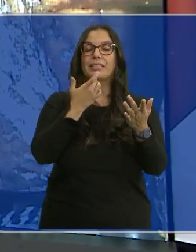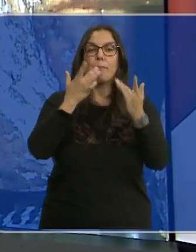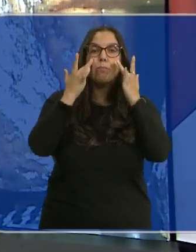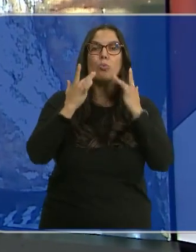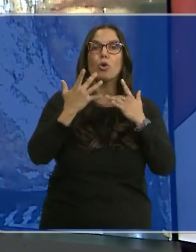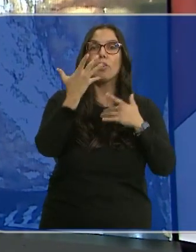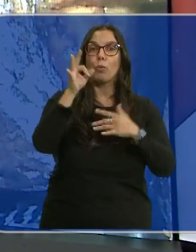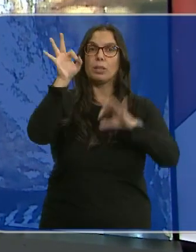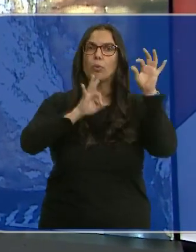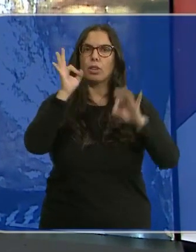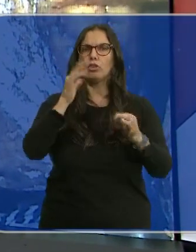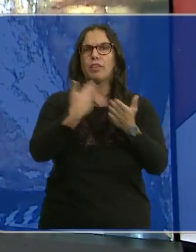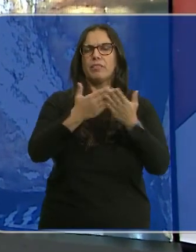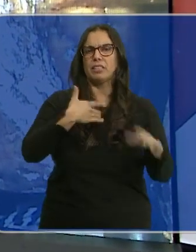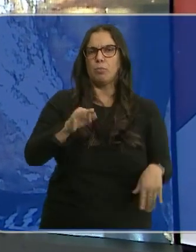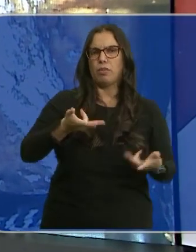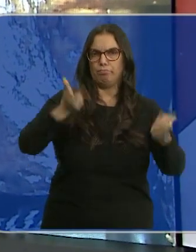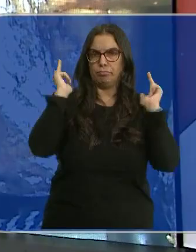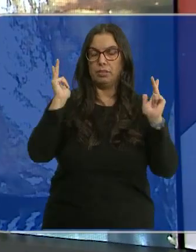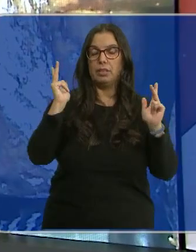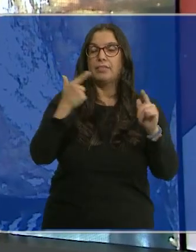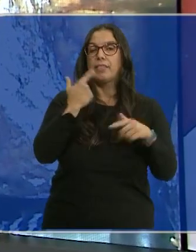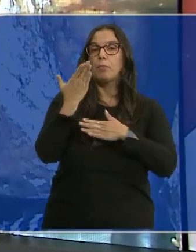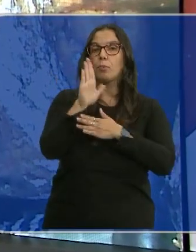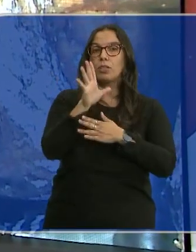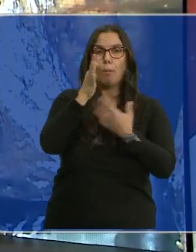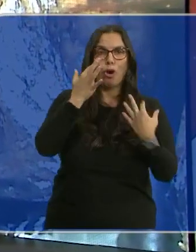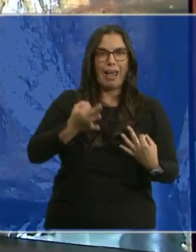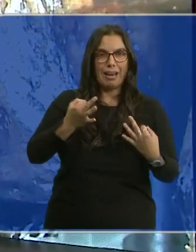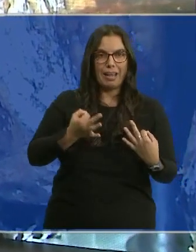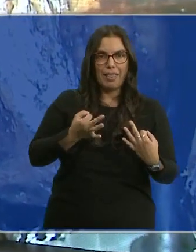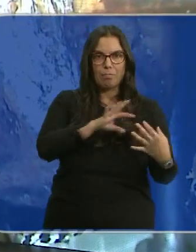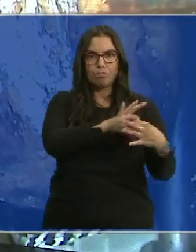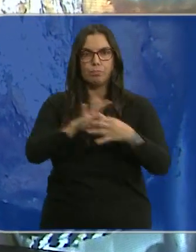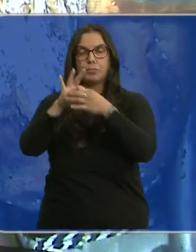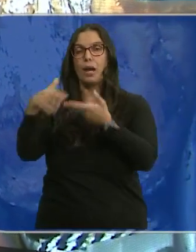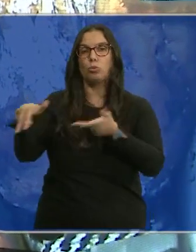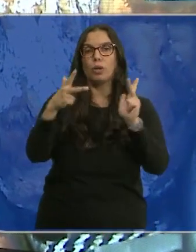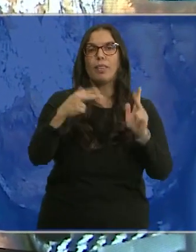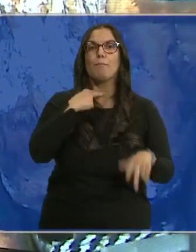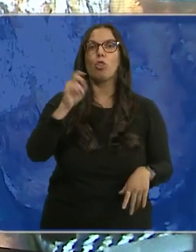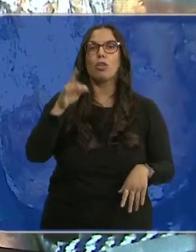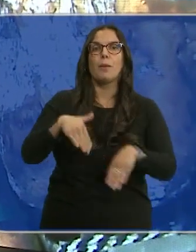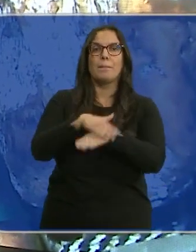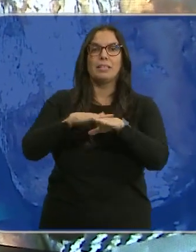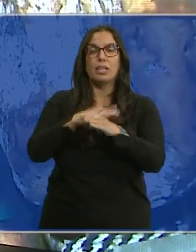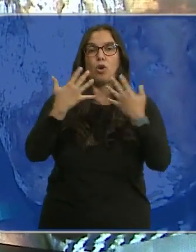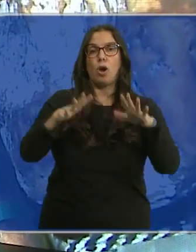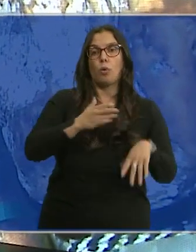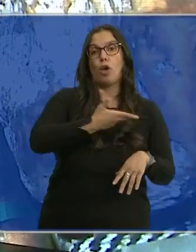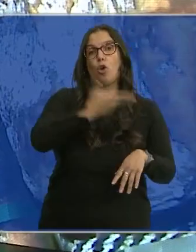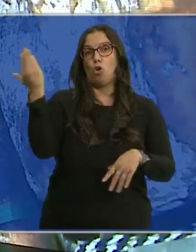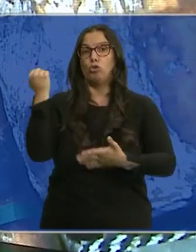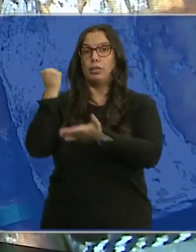pureza racial del 50%. La propuesta, que atiende, dicen, a la realidad del mercado, ha sido autorizada por el Ministerio ante el enfado de las